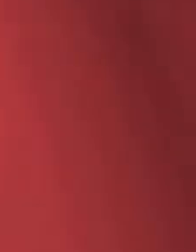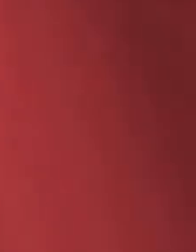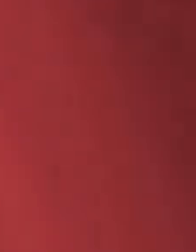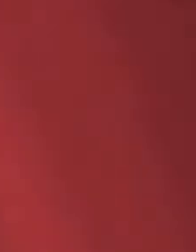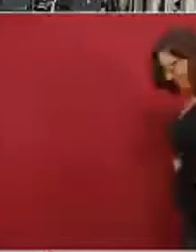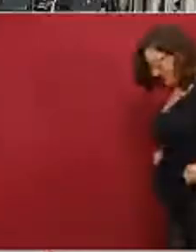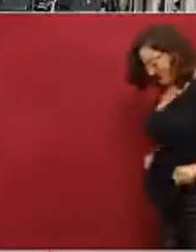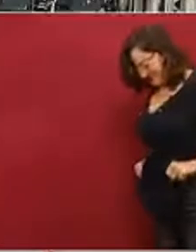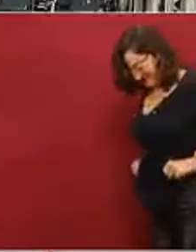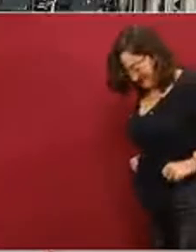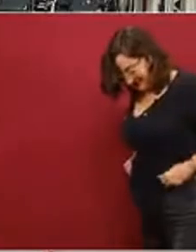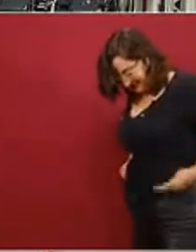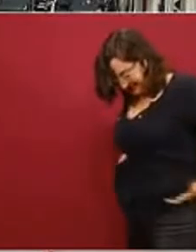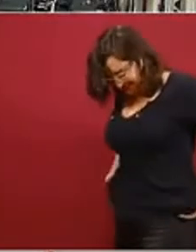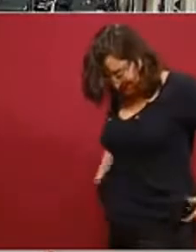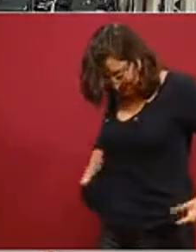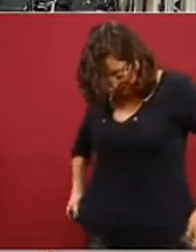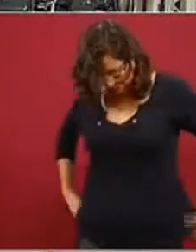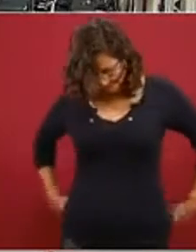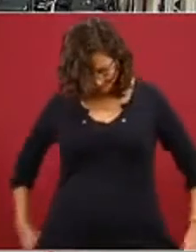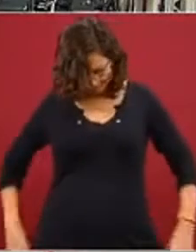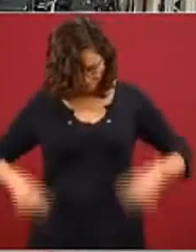México.